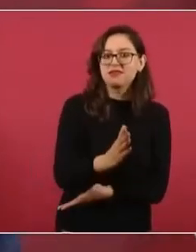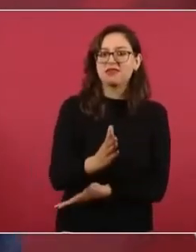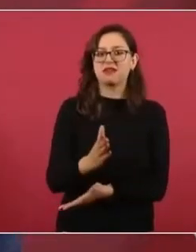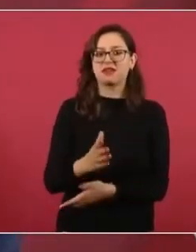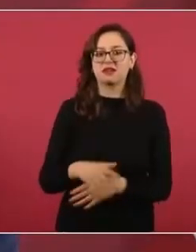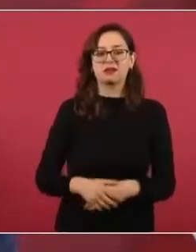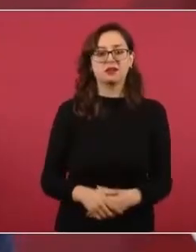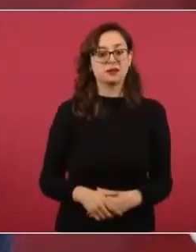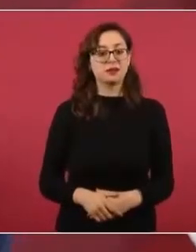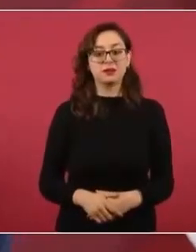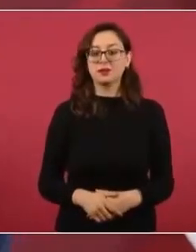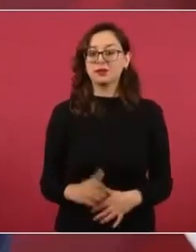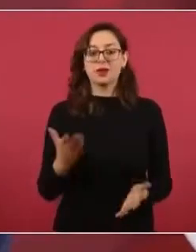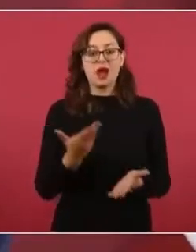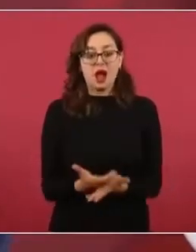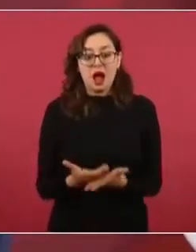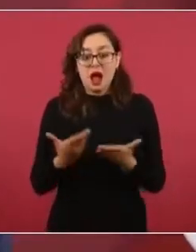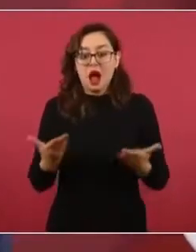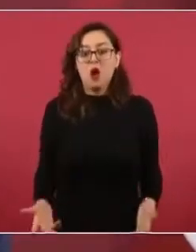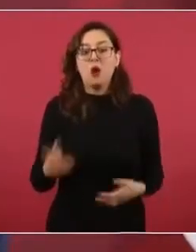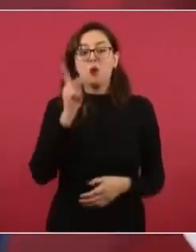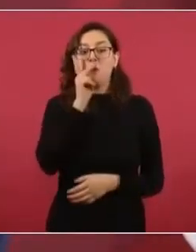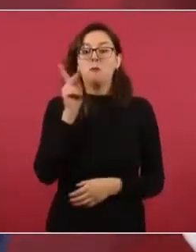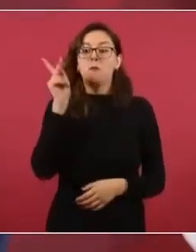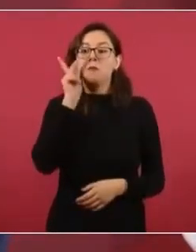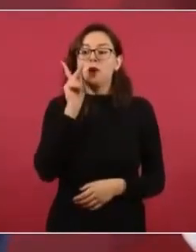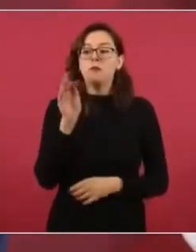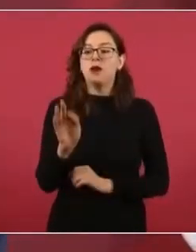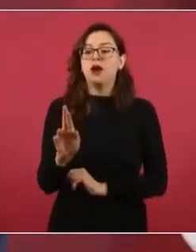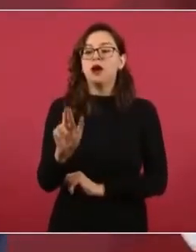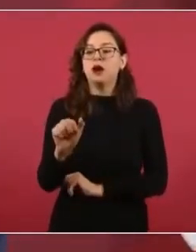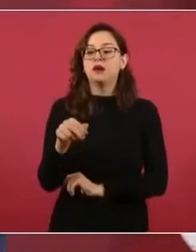a lo de Francisco, a lo del Papa Francisco,